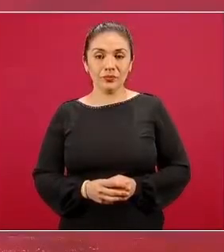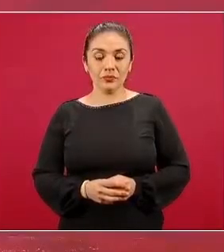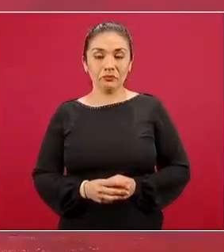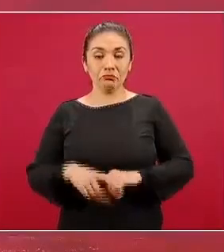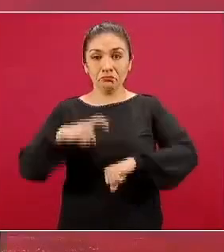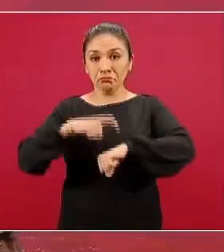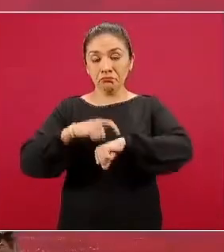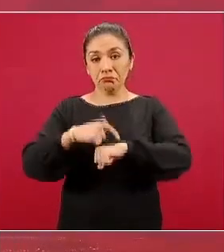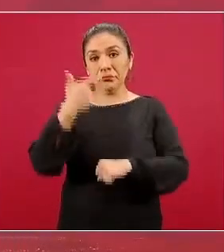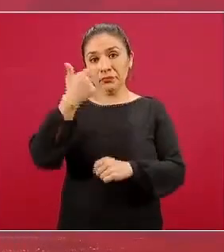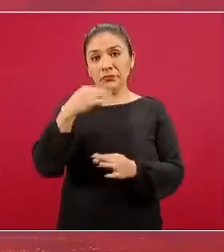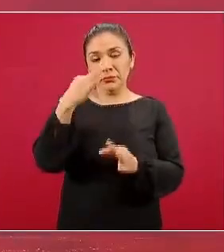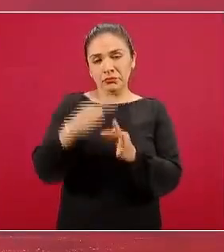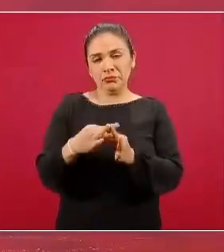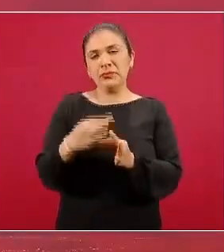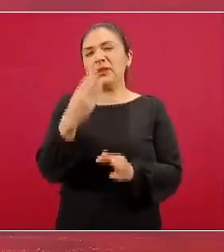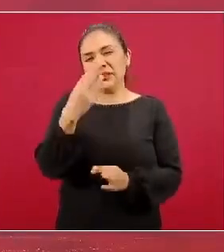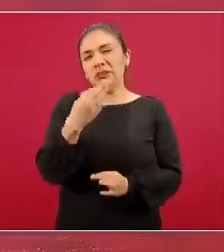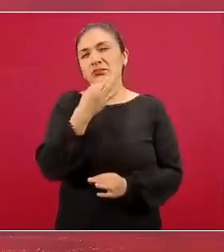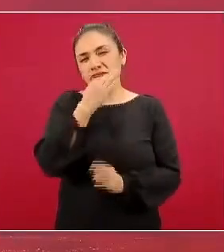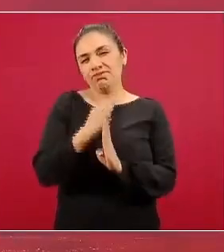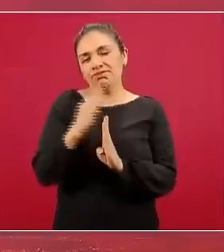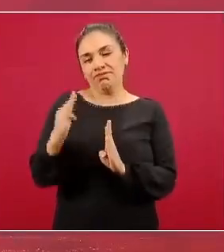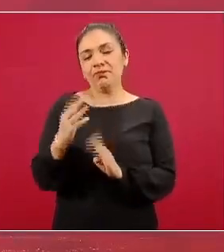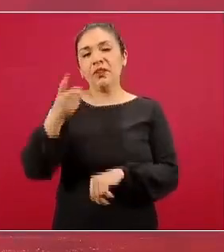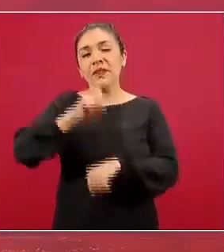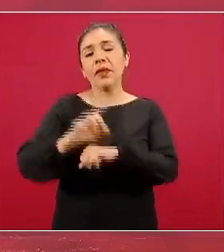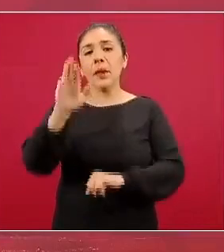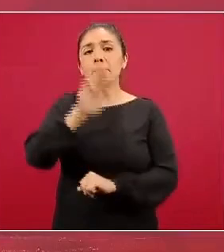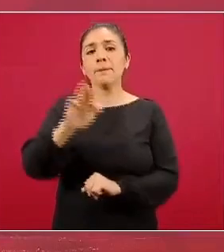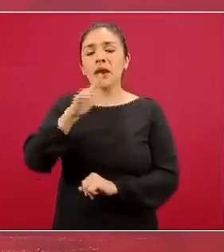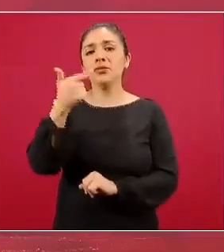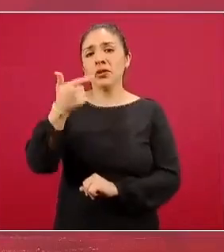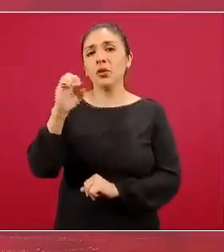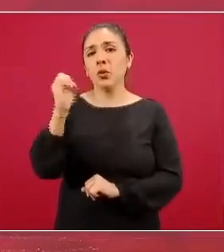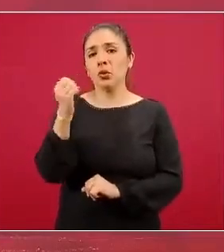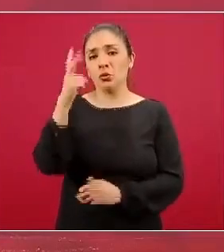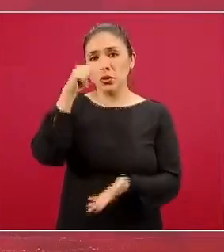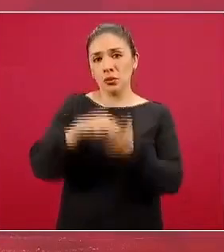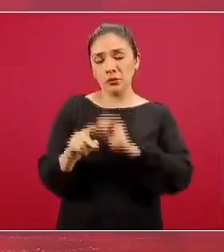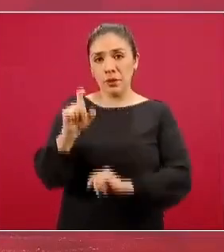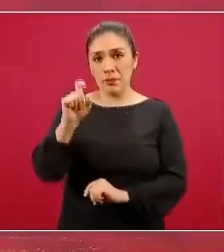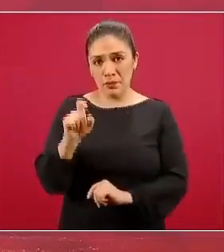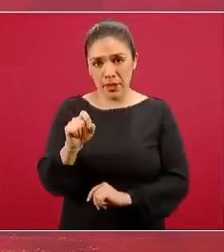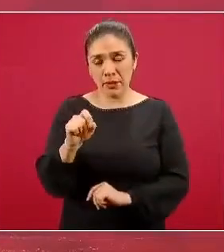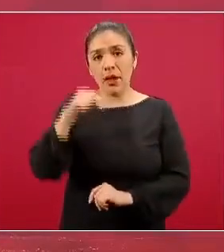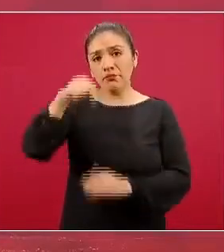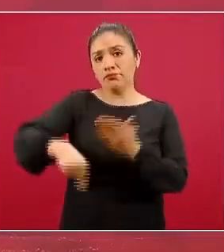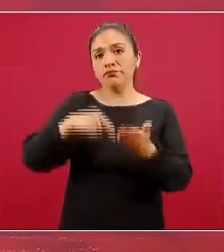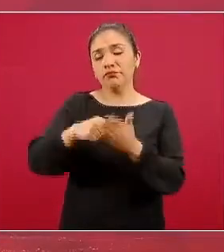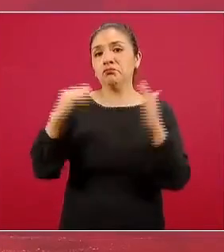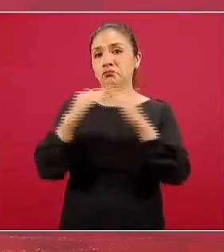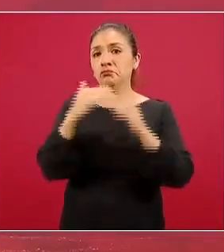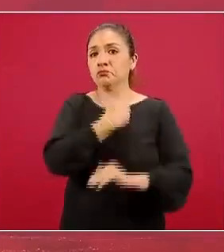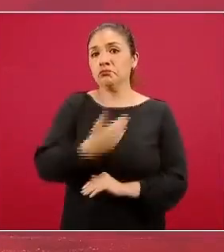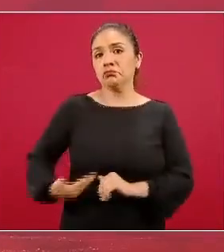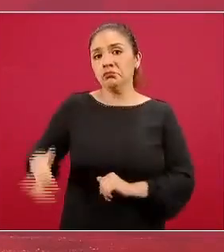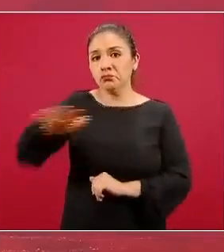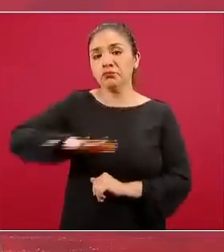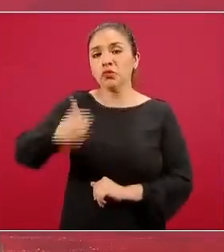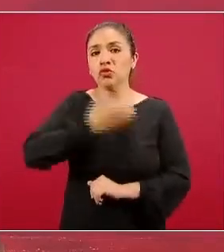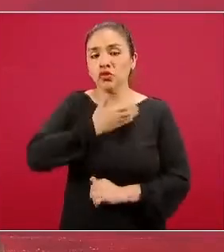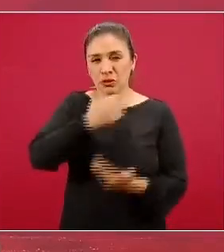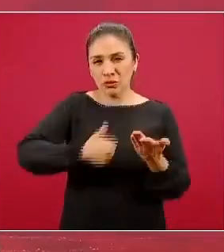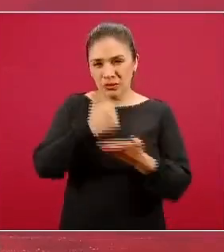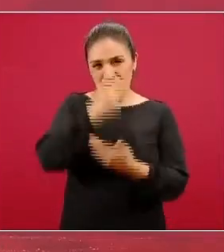Son las 19:03 del miércoles 7 de octubre de 2020. Desde el Palacio Nacional de México, en la Ciudad de